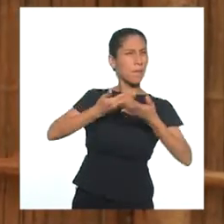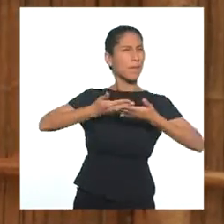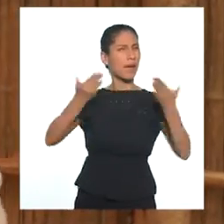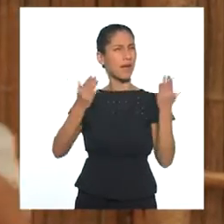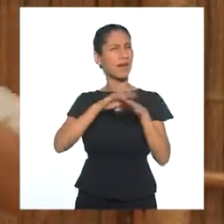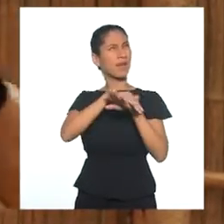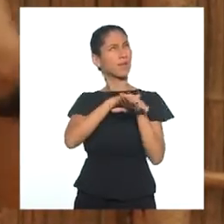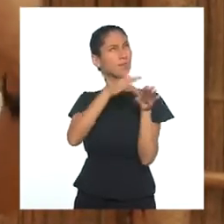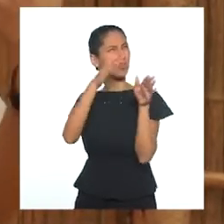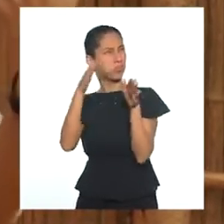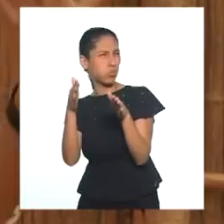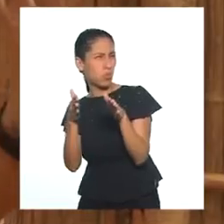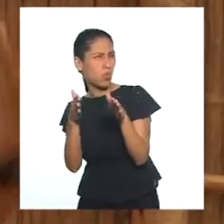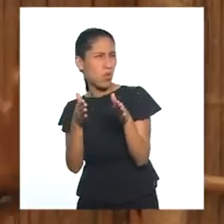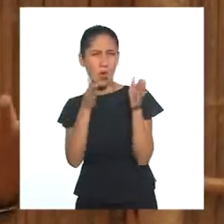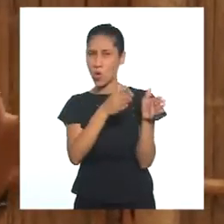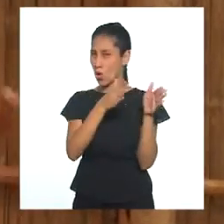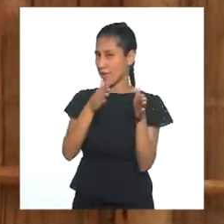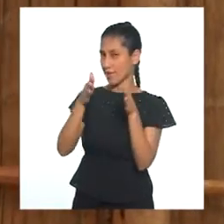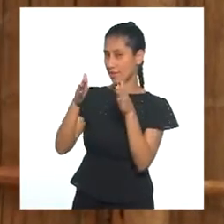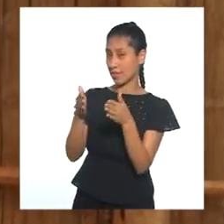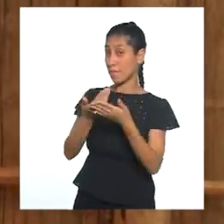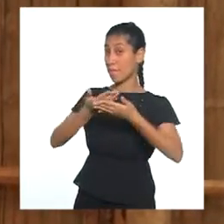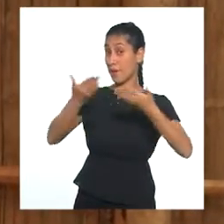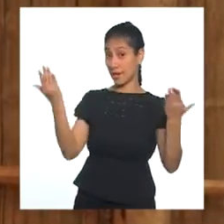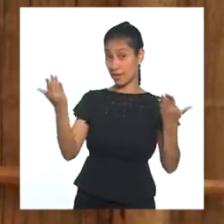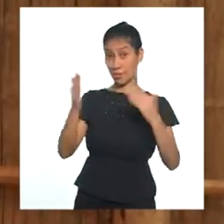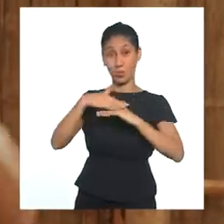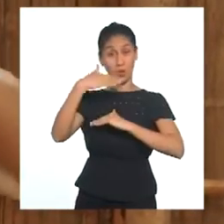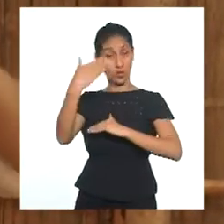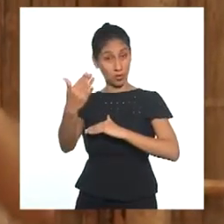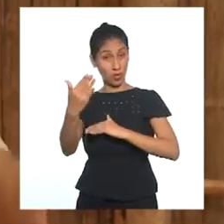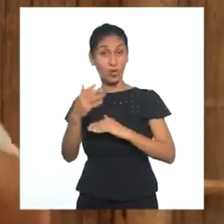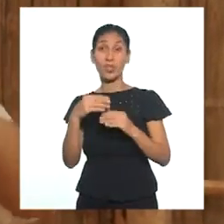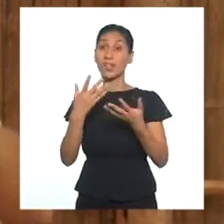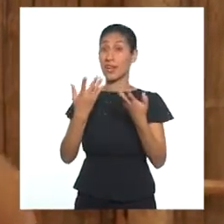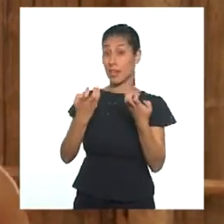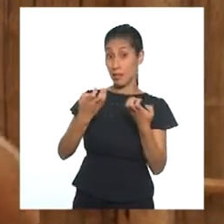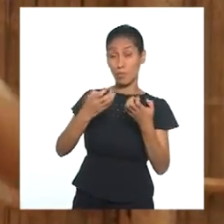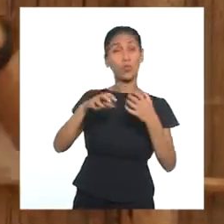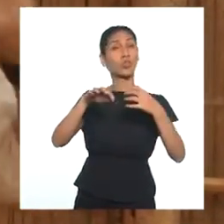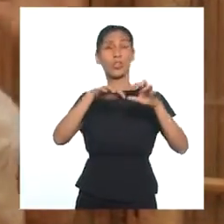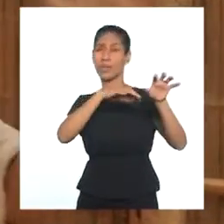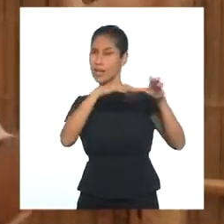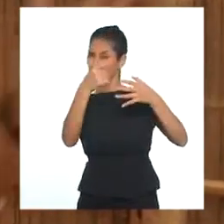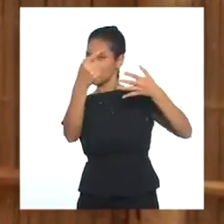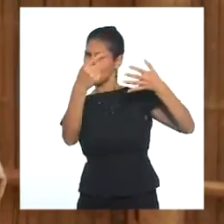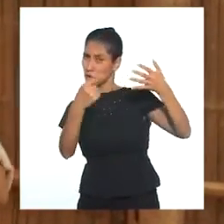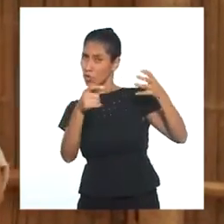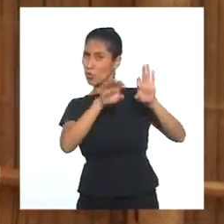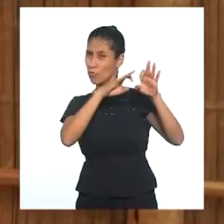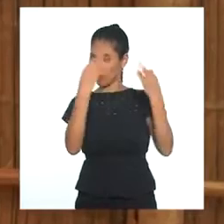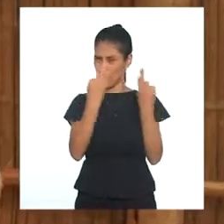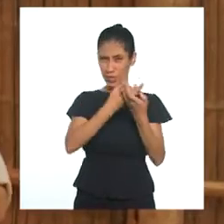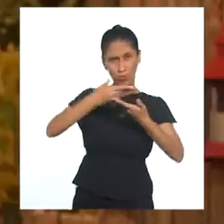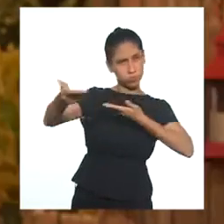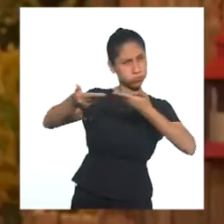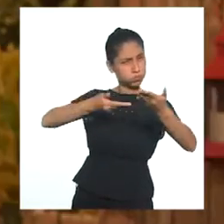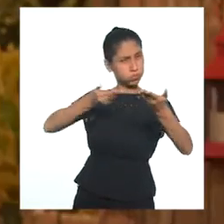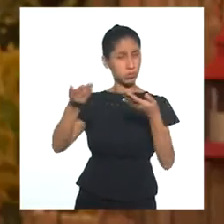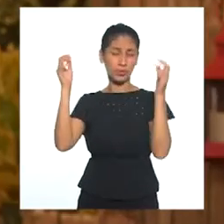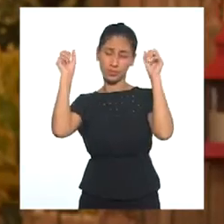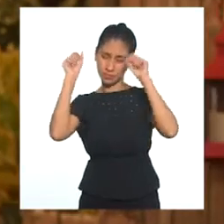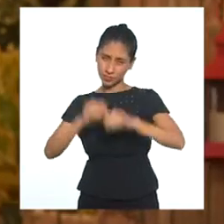para proponer formas de organización para cuando nos toque compartir actividades en familia.